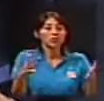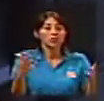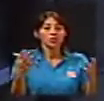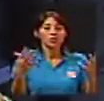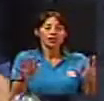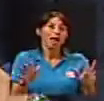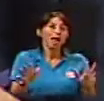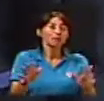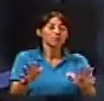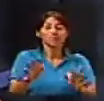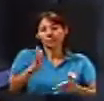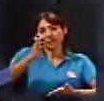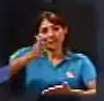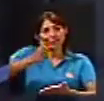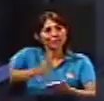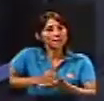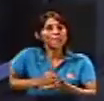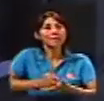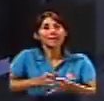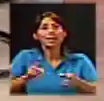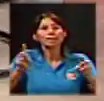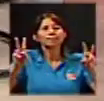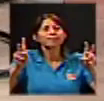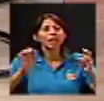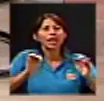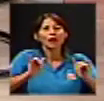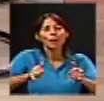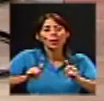el jueguito este,